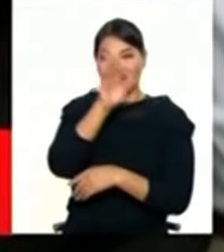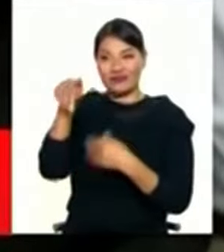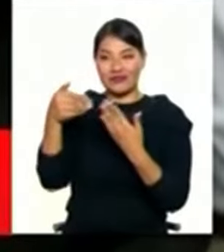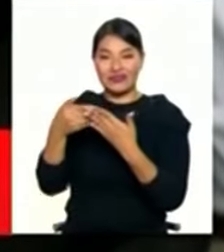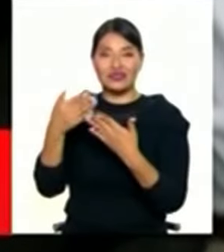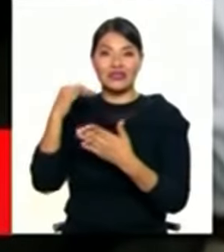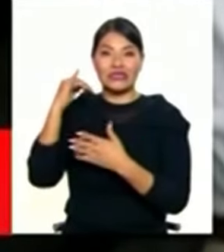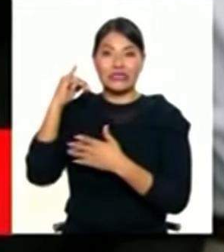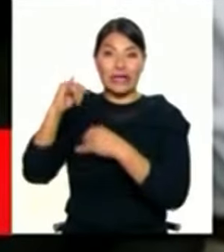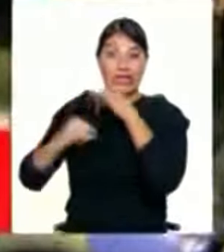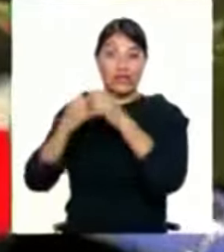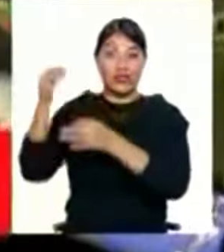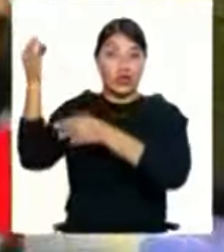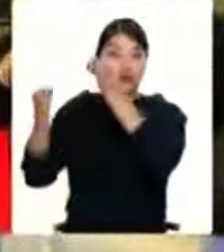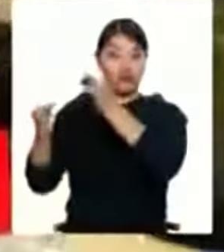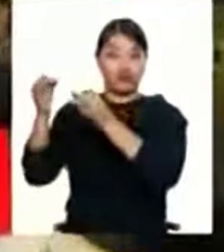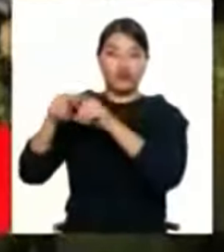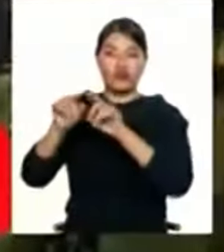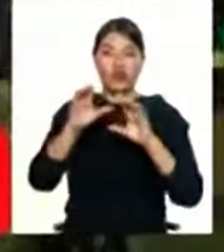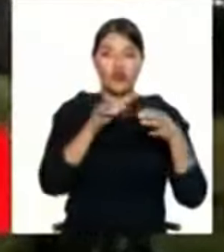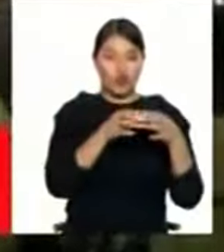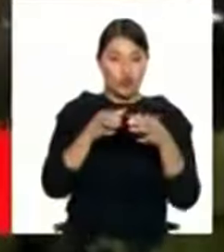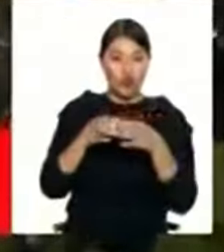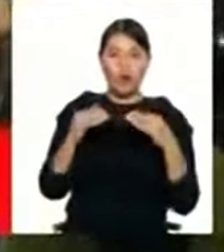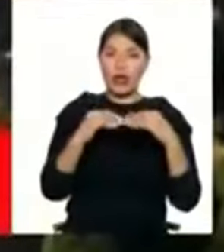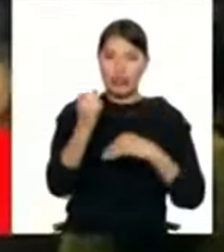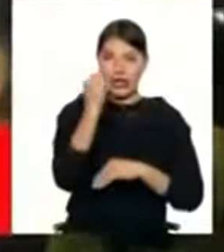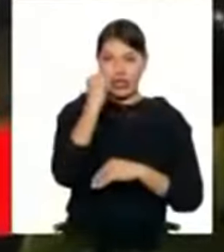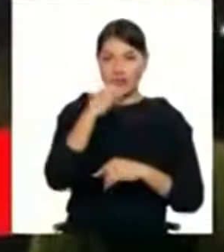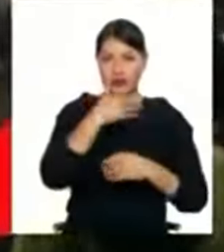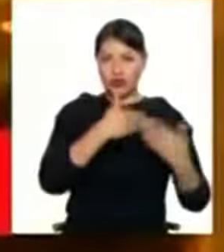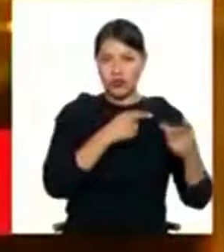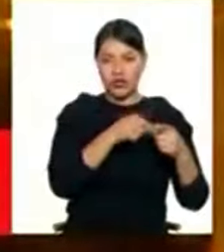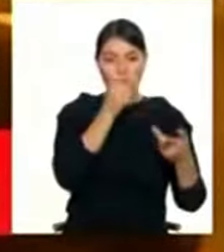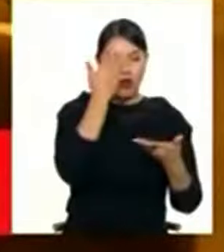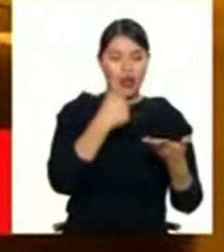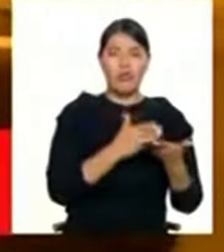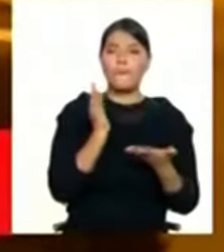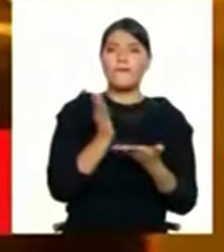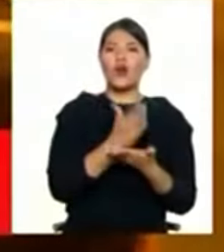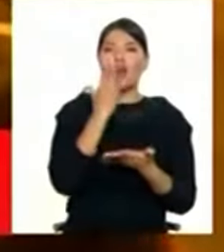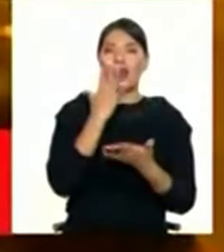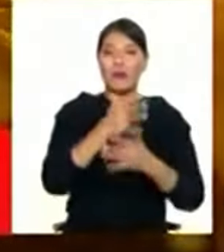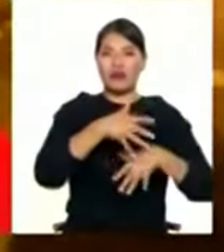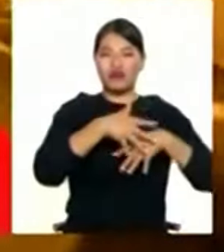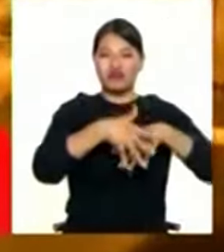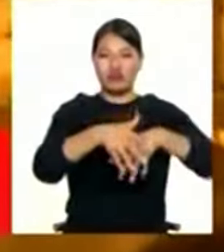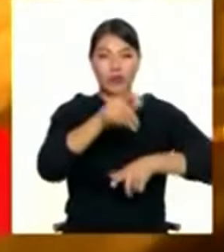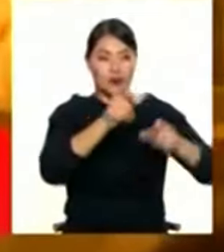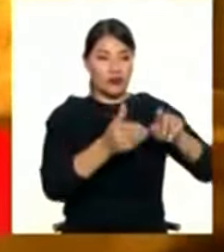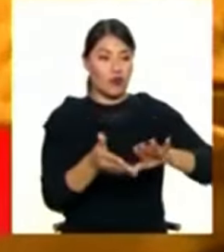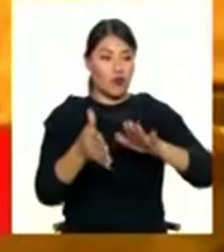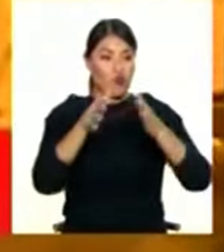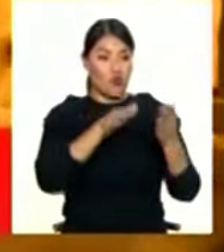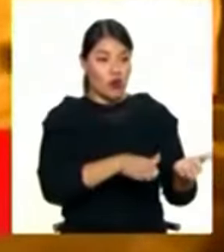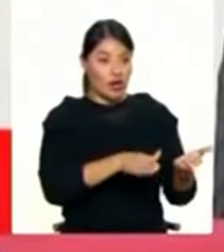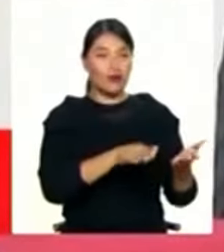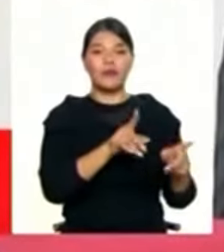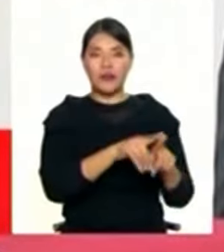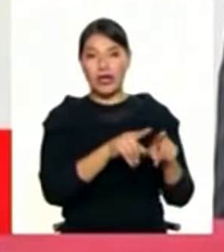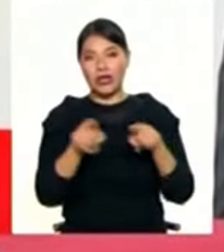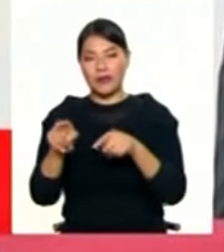Penal Internacional por organismos de derechos humanos debido a los fallecidos durante las protestas en su